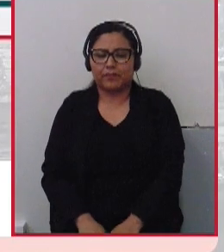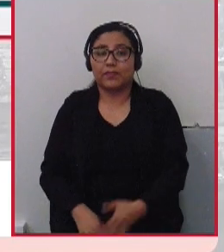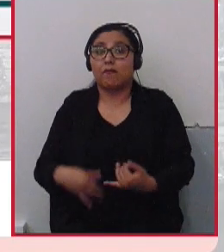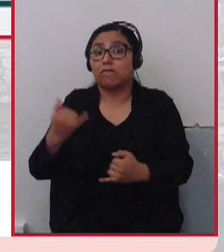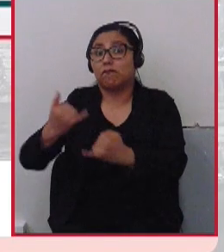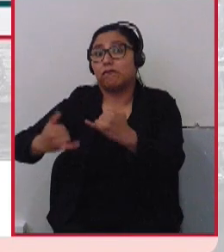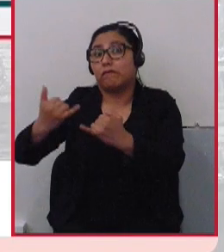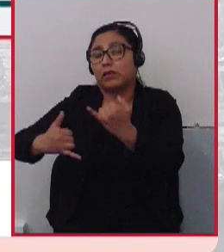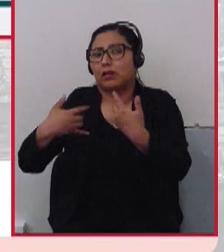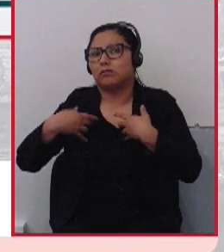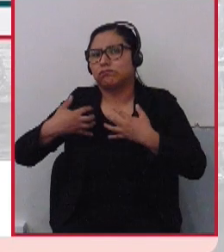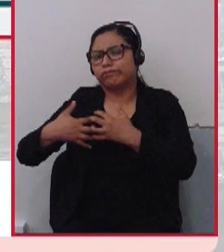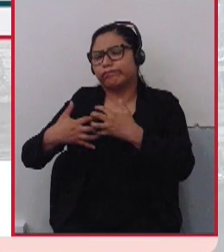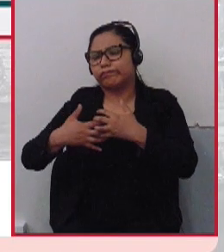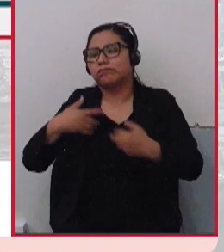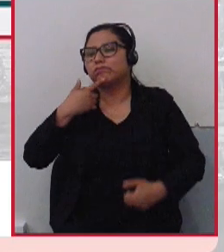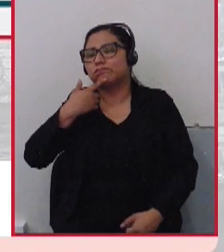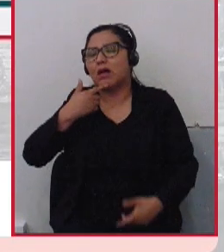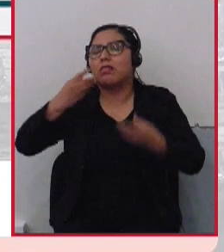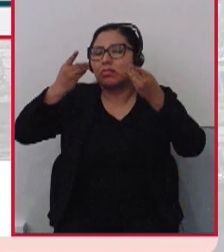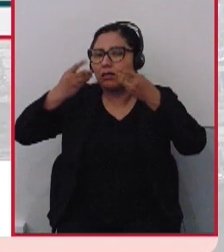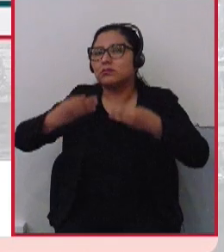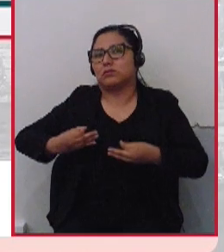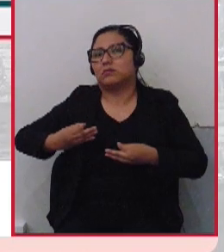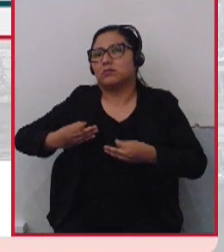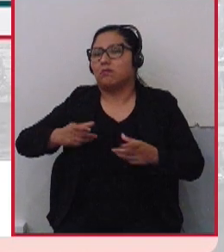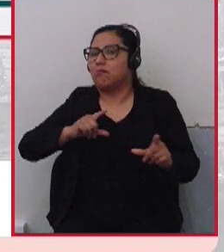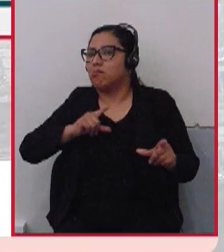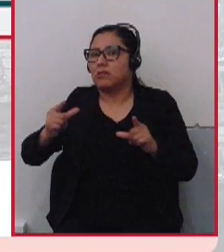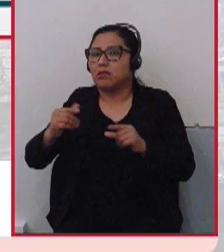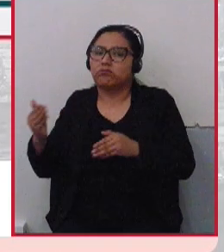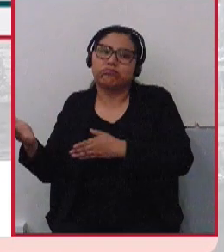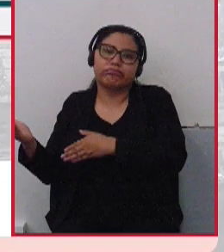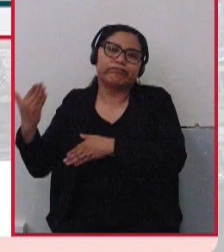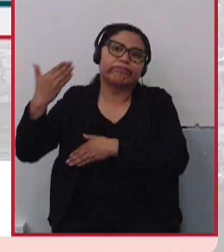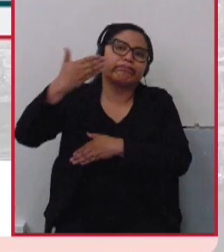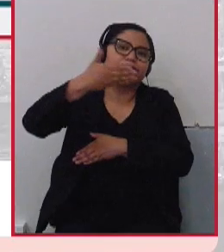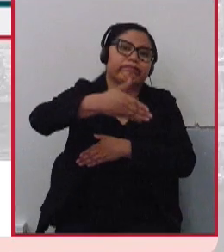nuestra organización toma la decisión para irnos con Quellaveco.